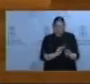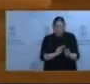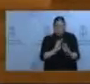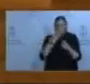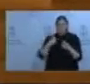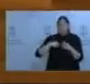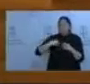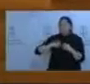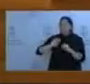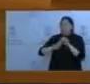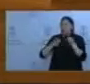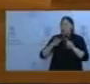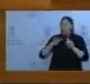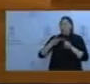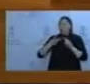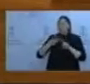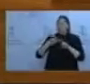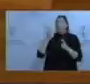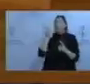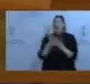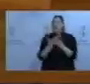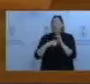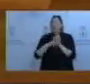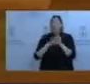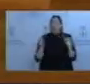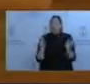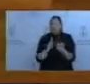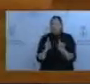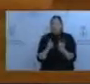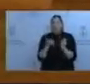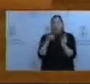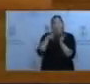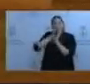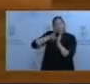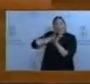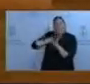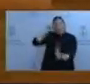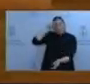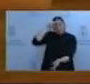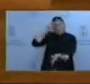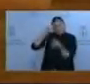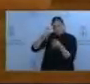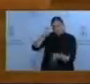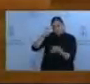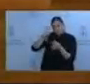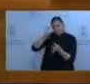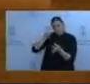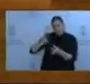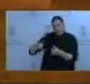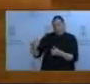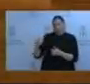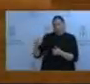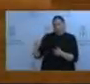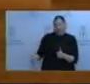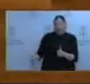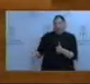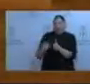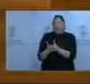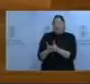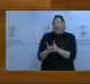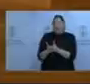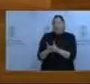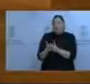en el tercer punto de la proposición de ley, una descripción detallada de qué avales tiene concedidos el